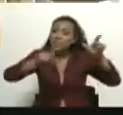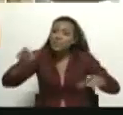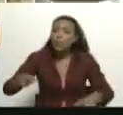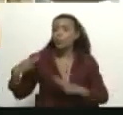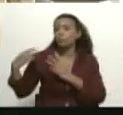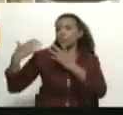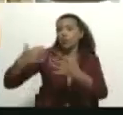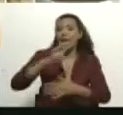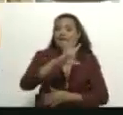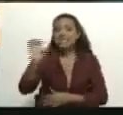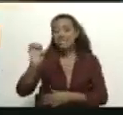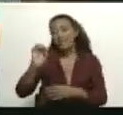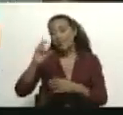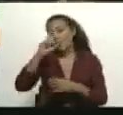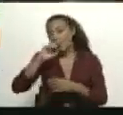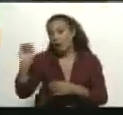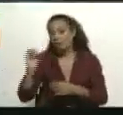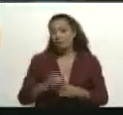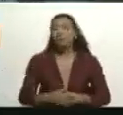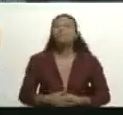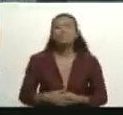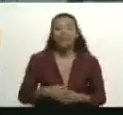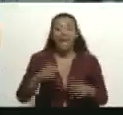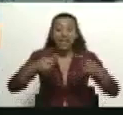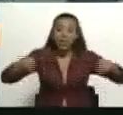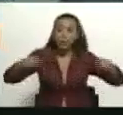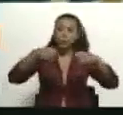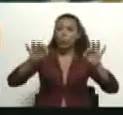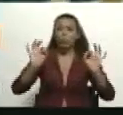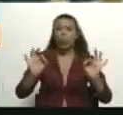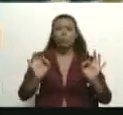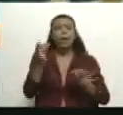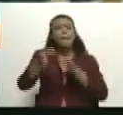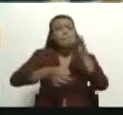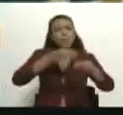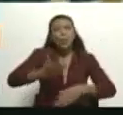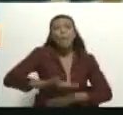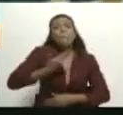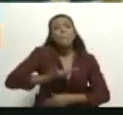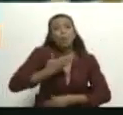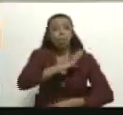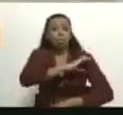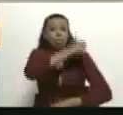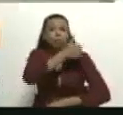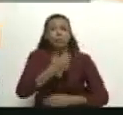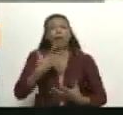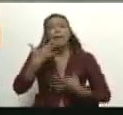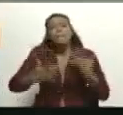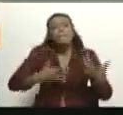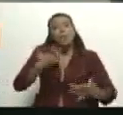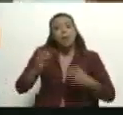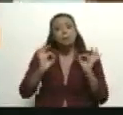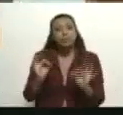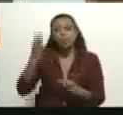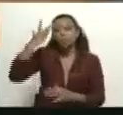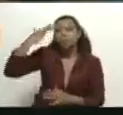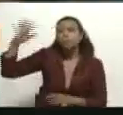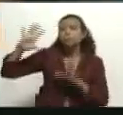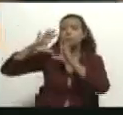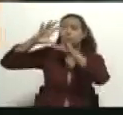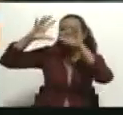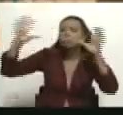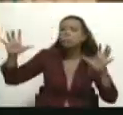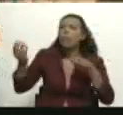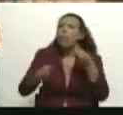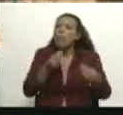estas 5 décadas. Su director nos manifestó el motivo de su inspiración para realizar el